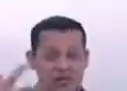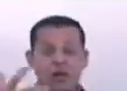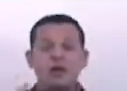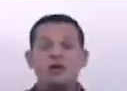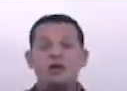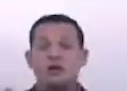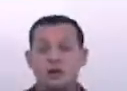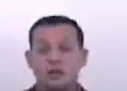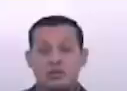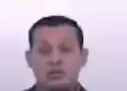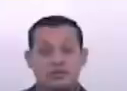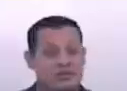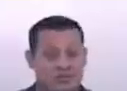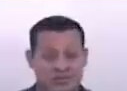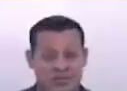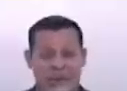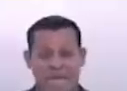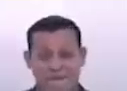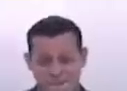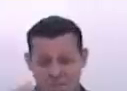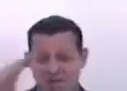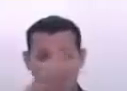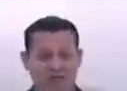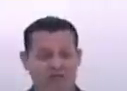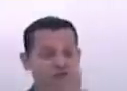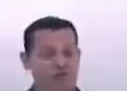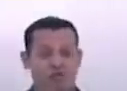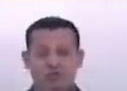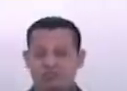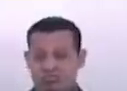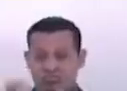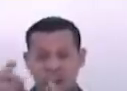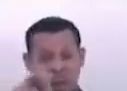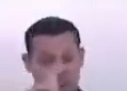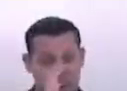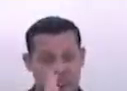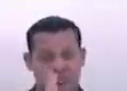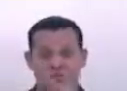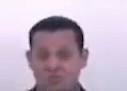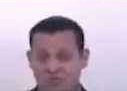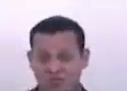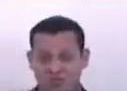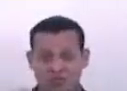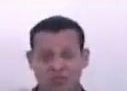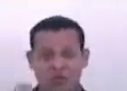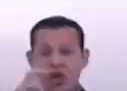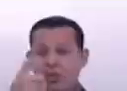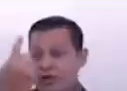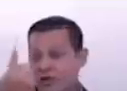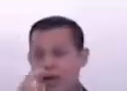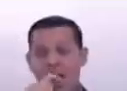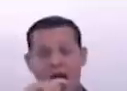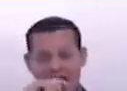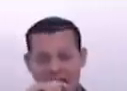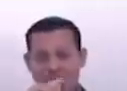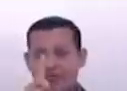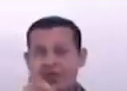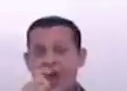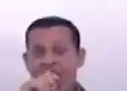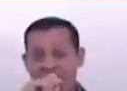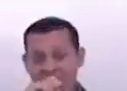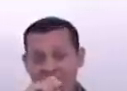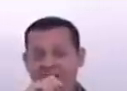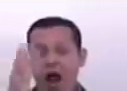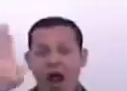que seamos más fuertes en estas medidas para combatir aquello que a ellos, sobre todo a los pobres, no a los pobres